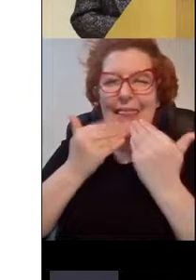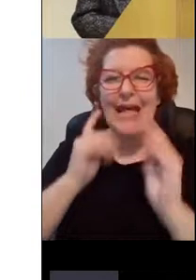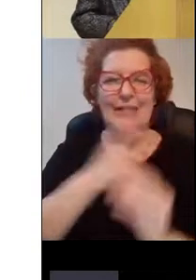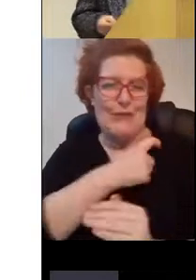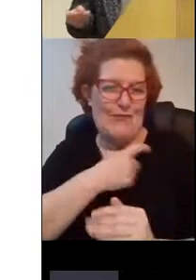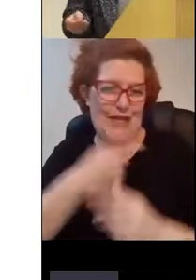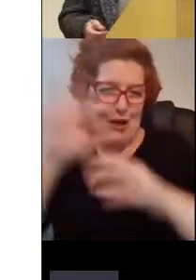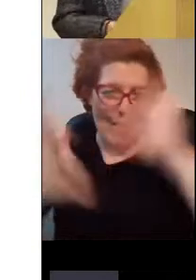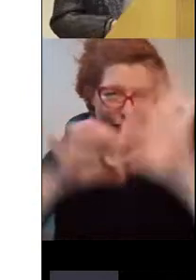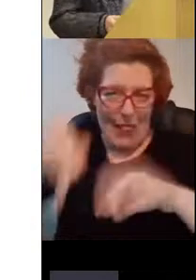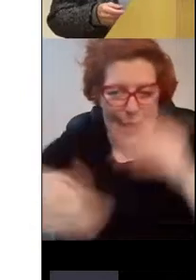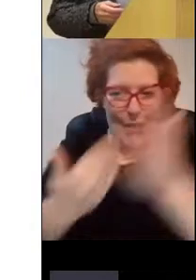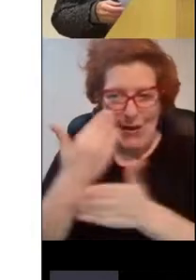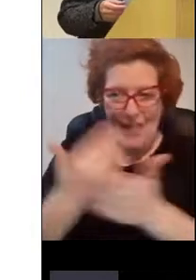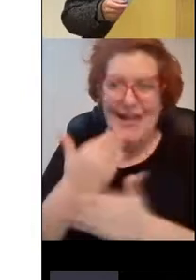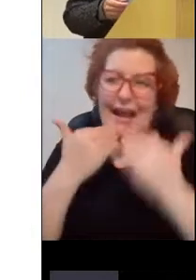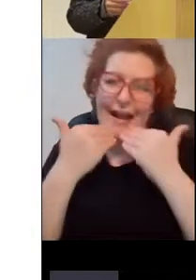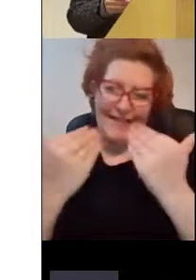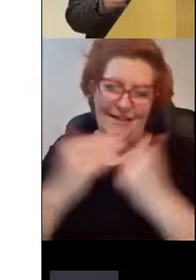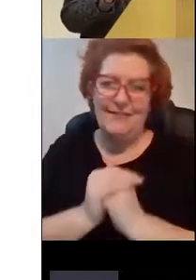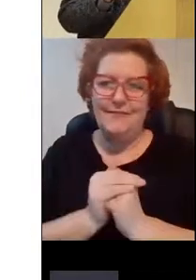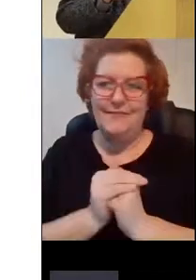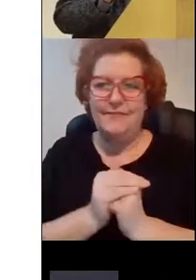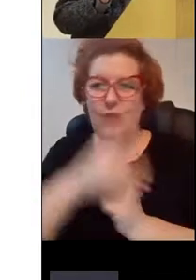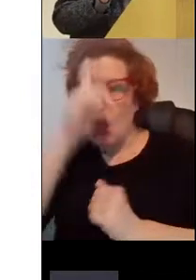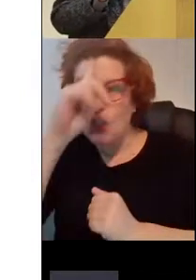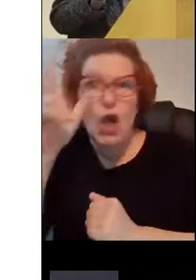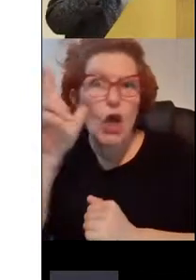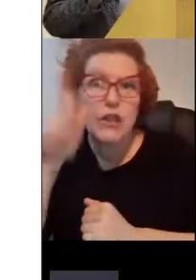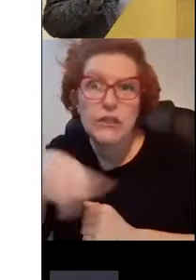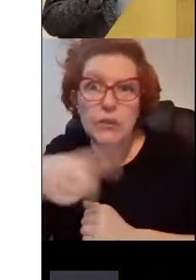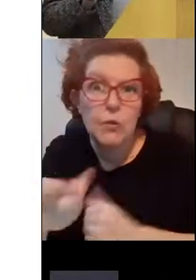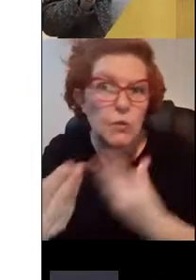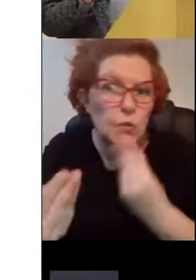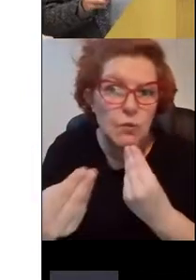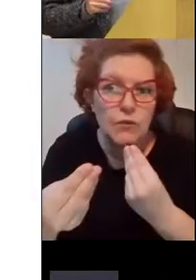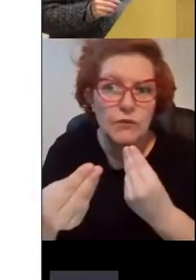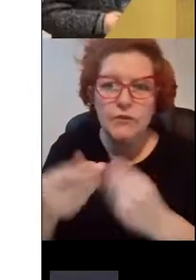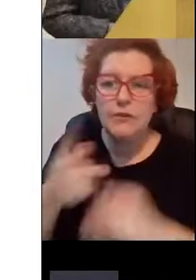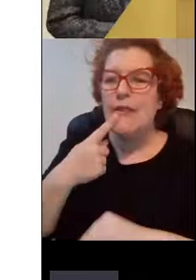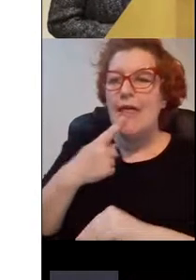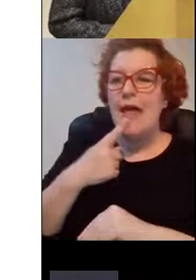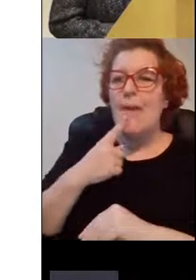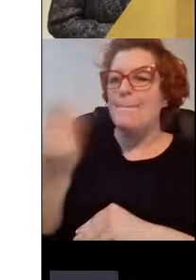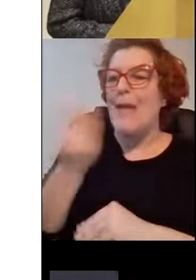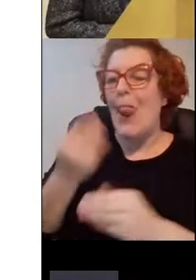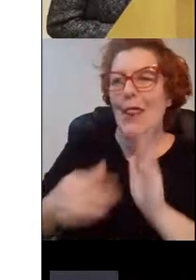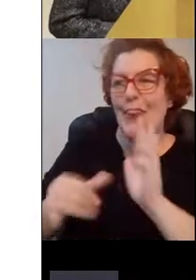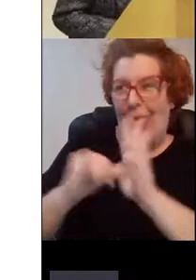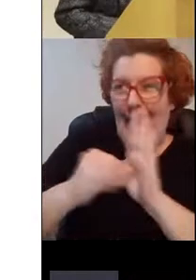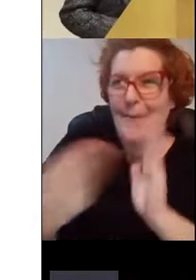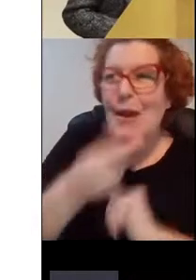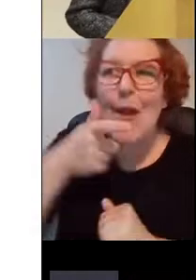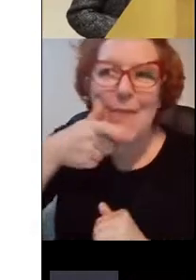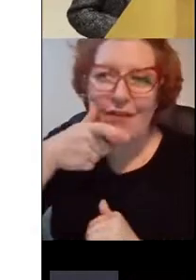estas jornadas. Gracias, Raquel. No sé si se me oye o no se me oye. ¿Sí? ¿Ah, sí?